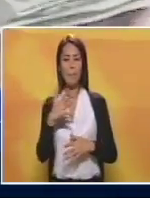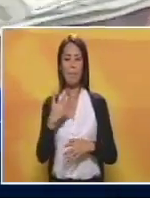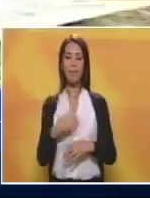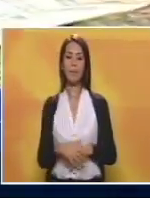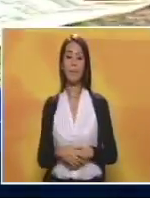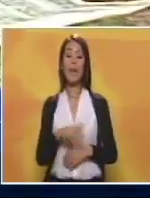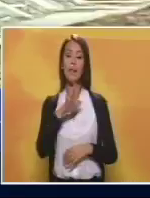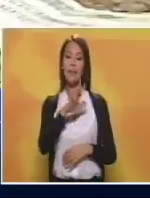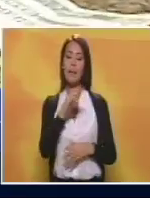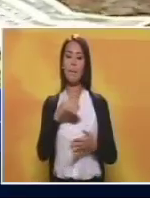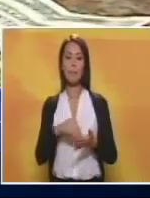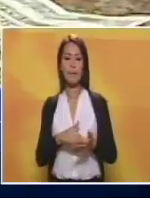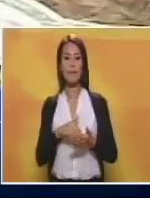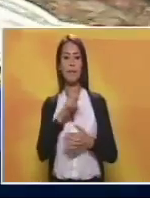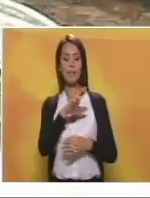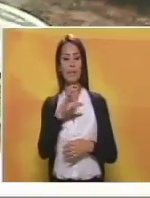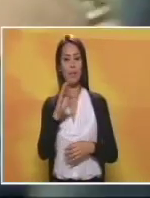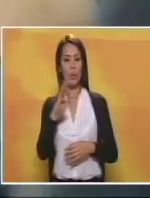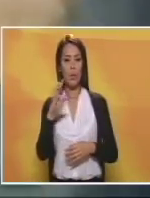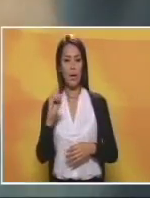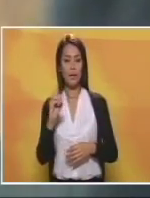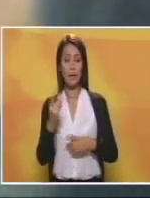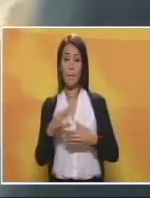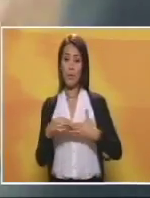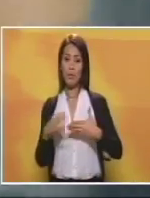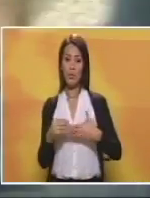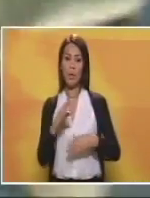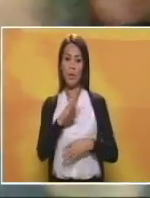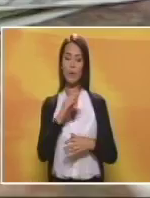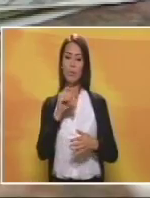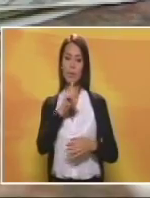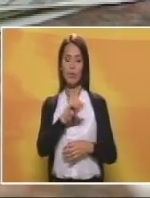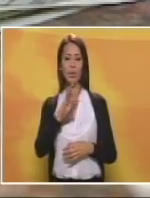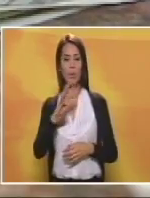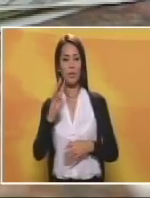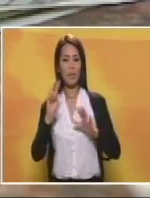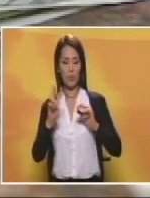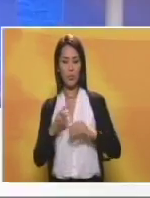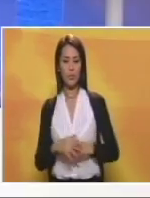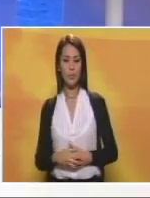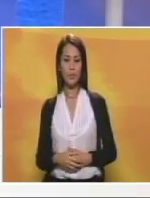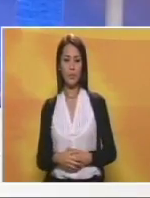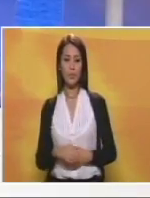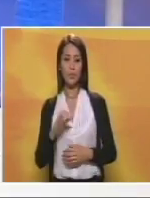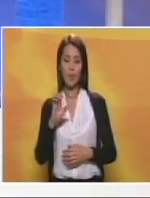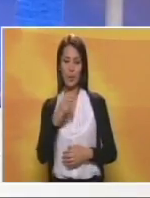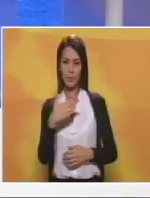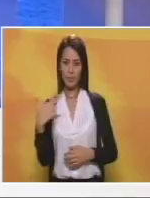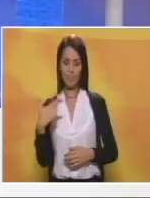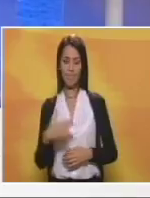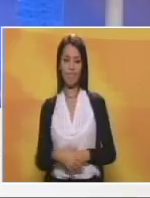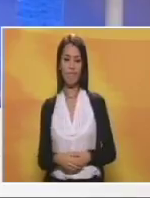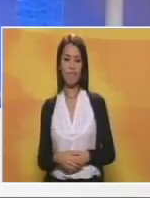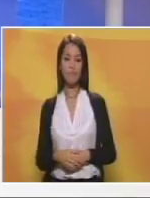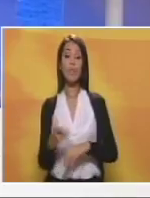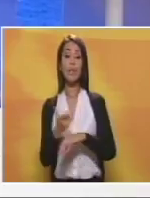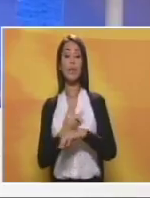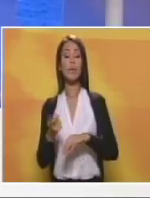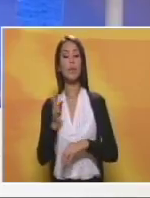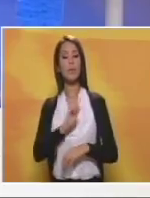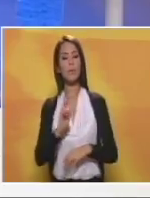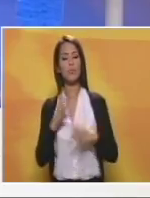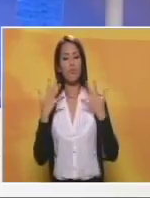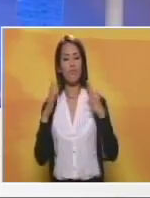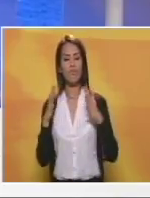de 3.345 bolívares por dólar y 4.142 por euro. El gobierno de Venezuela celebró